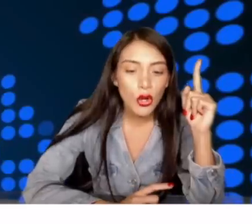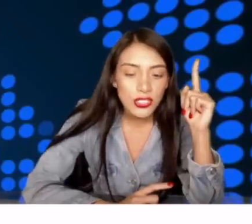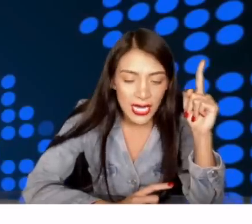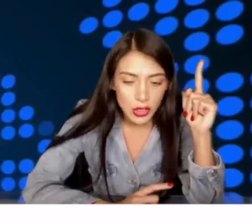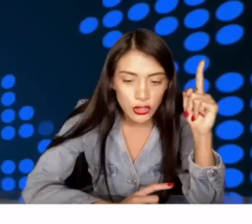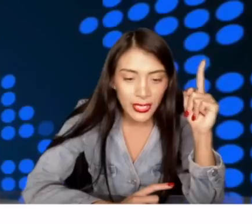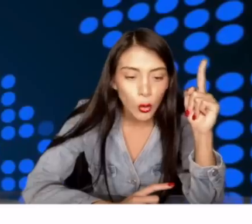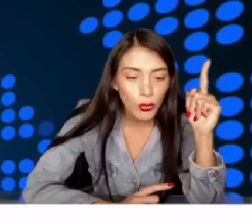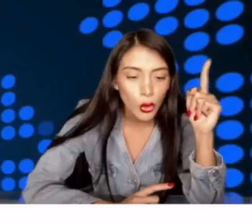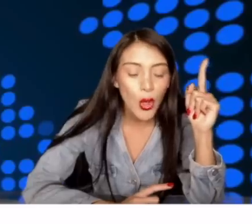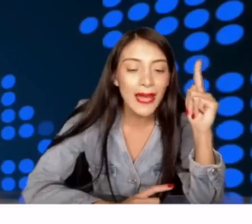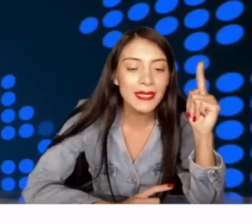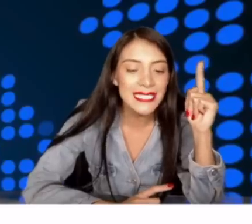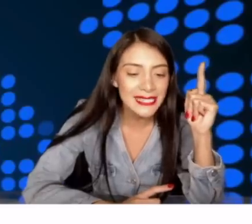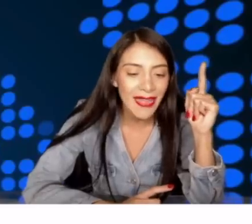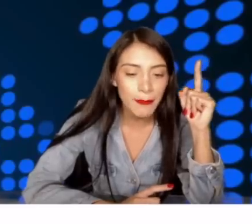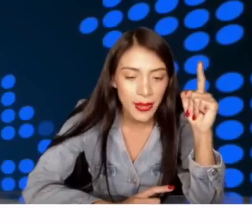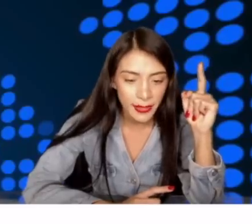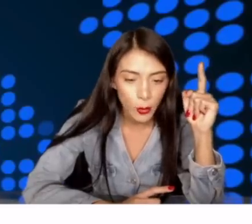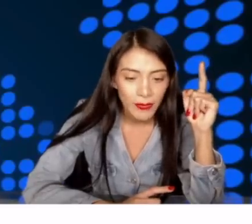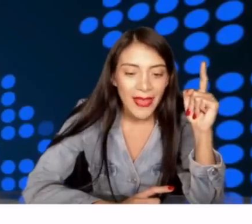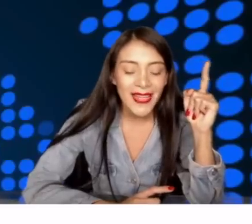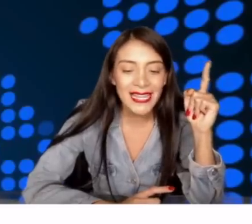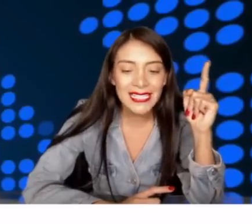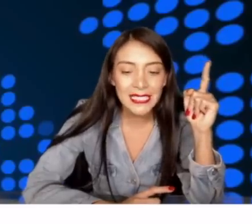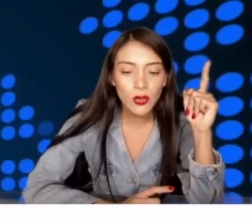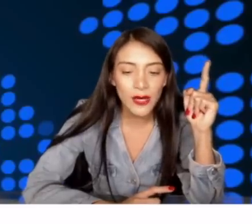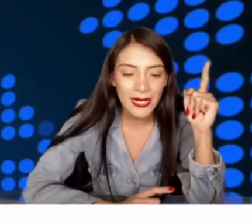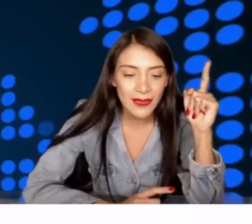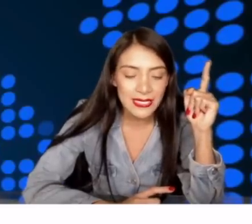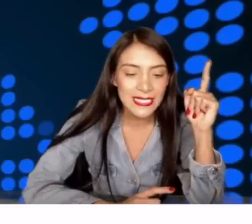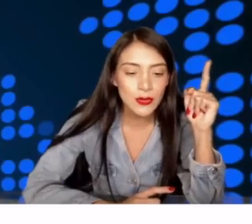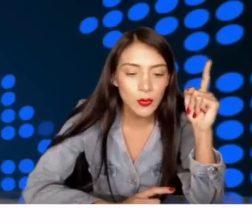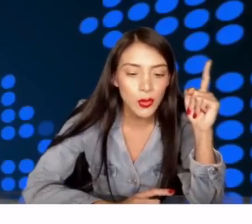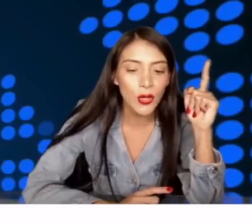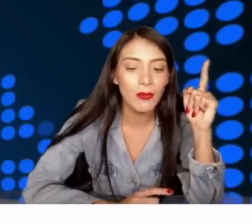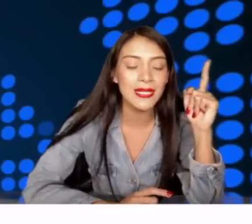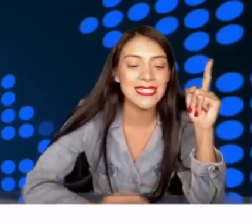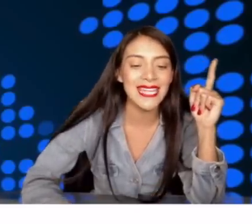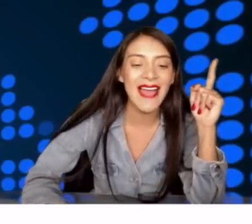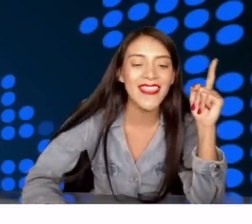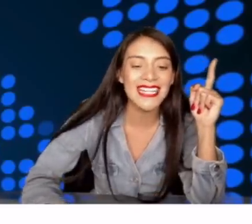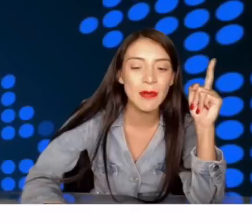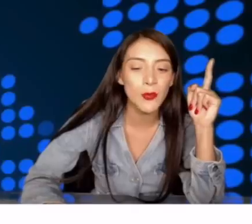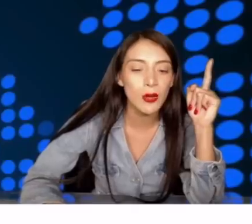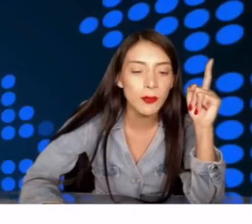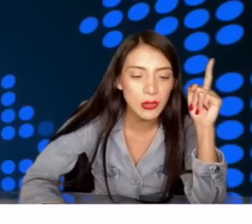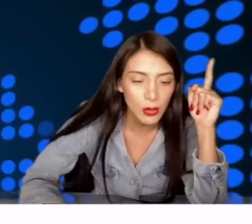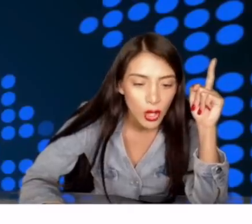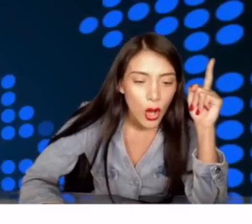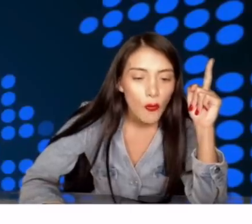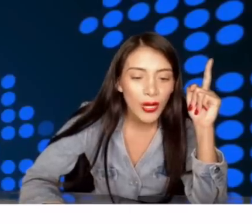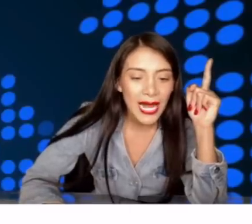Curitiba, dos hechos que, junto con la visita de México del argentino Fernández y su reunión con el presidente Andrés Manuel